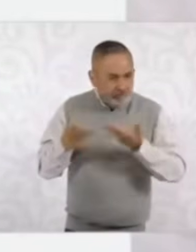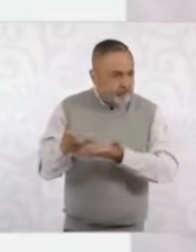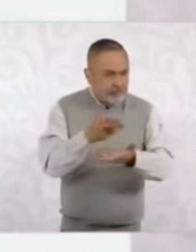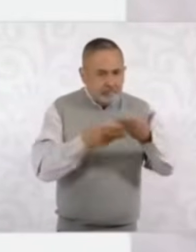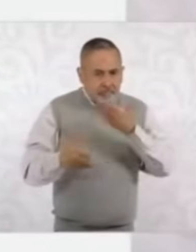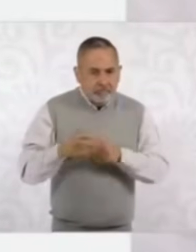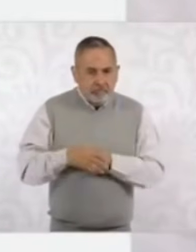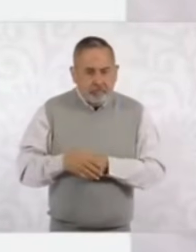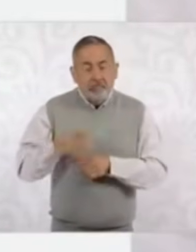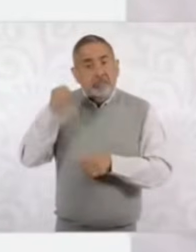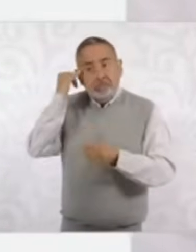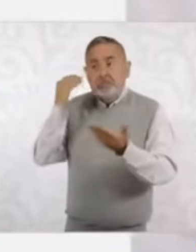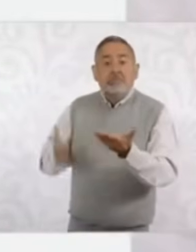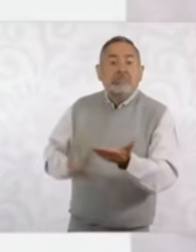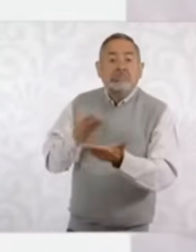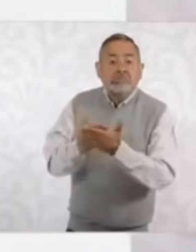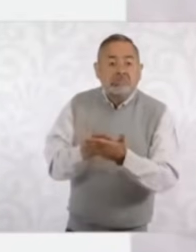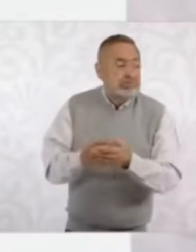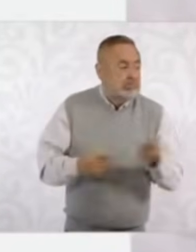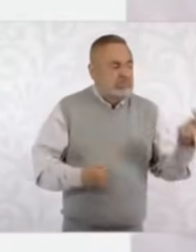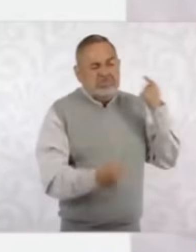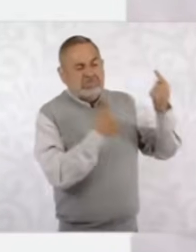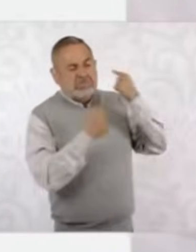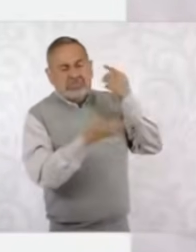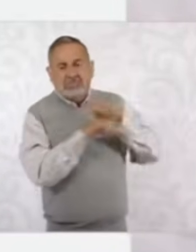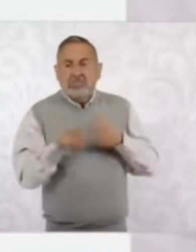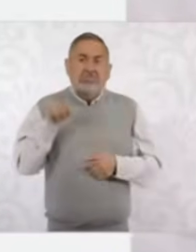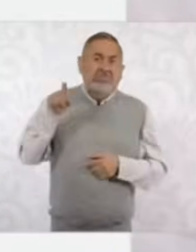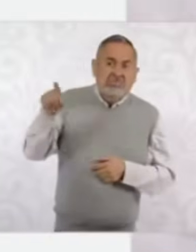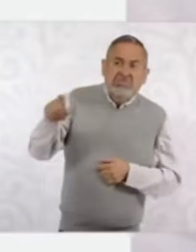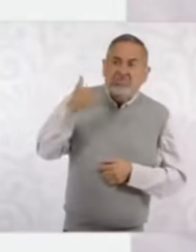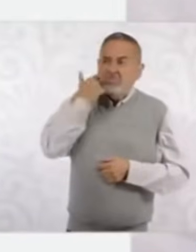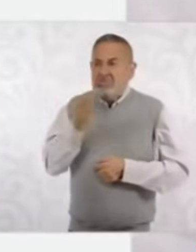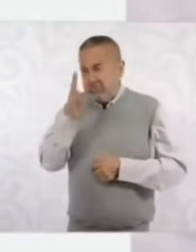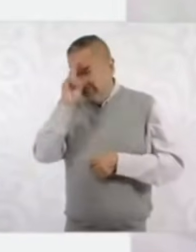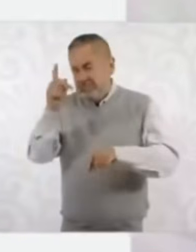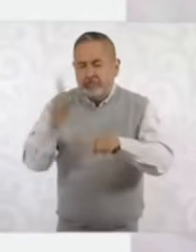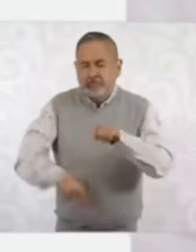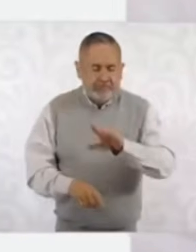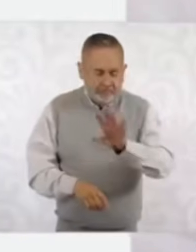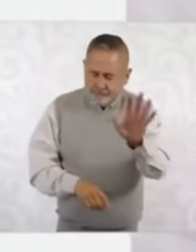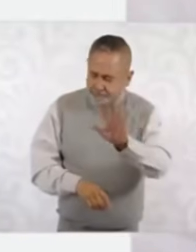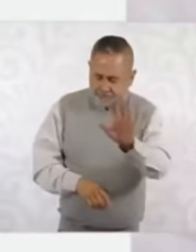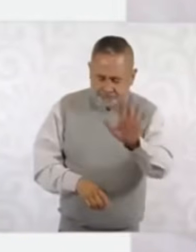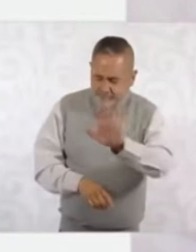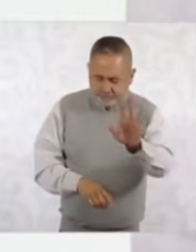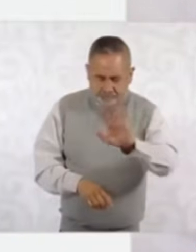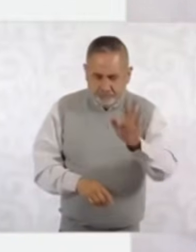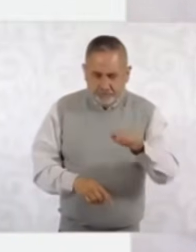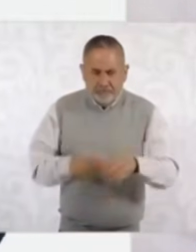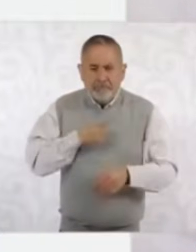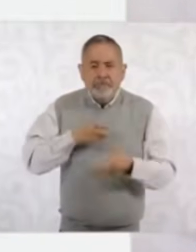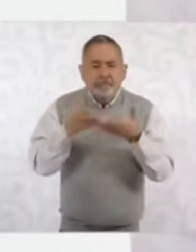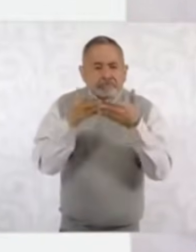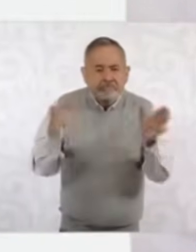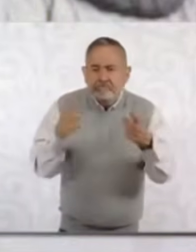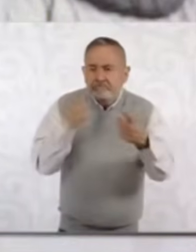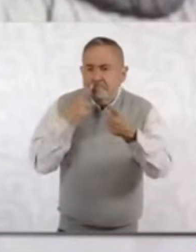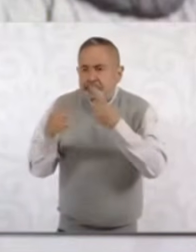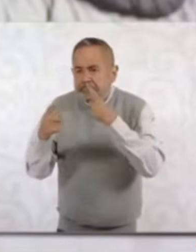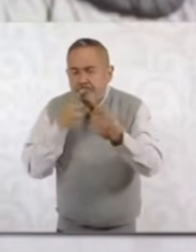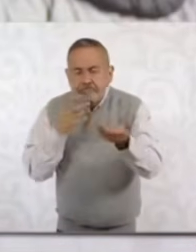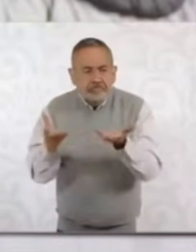ya van a empezar los opositores a decir que quiero yo censurar, no. Estoy diciendo que se abra el debate en nuestro